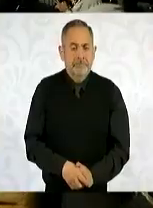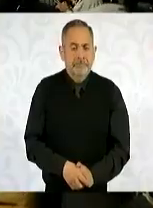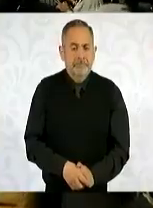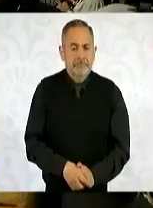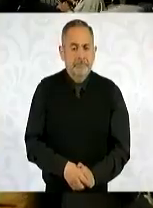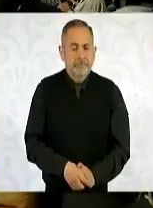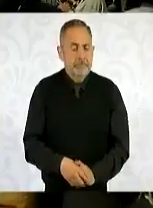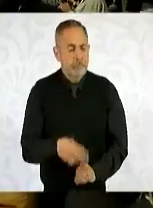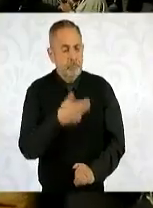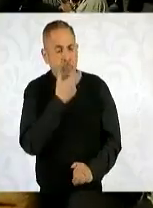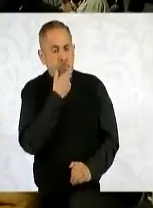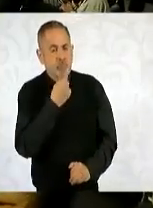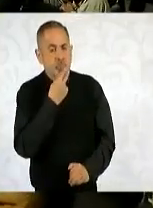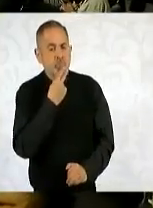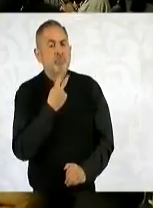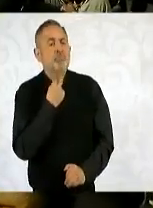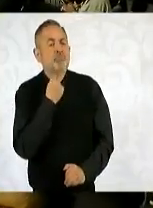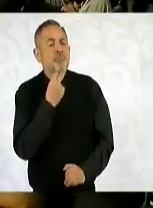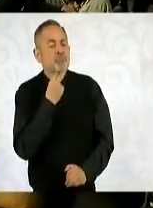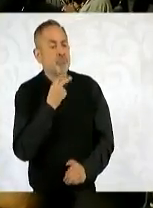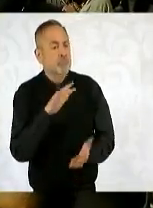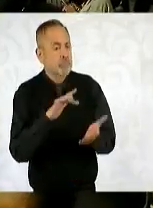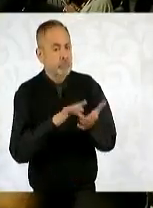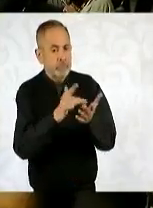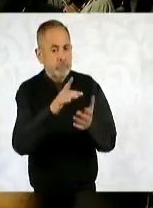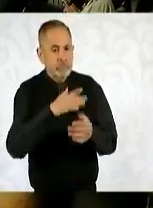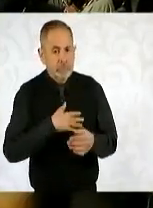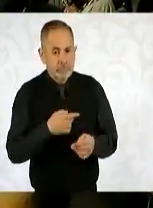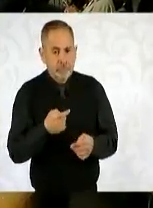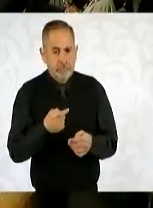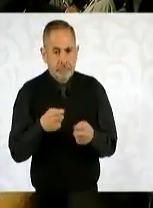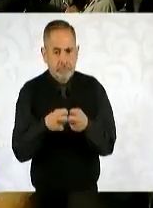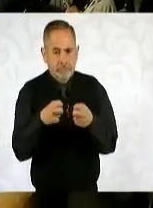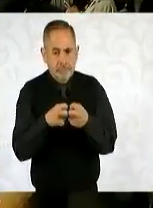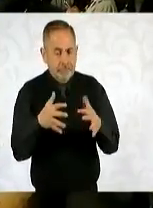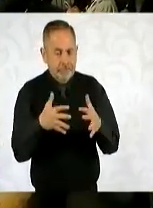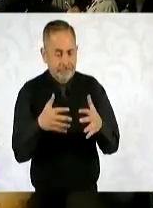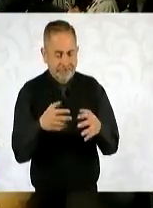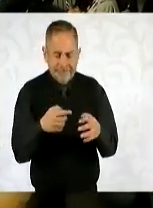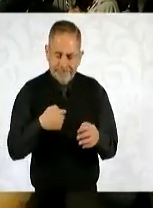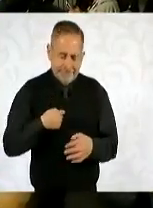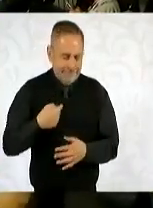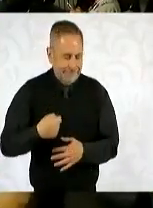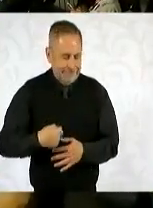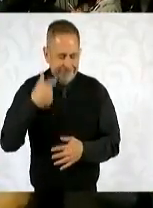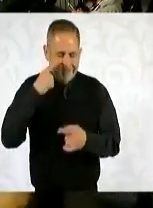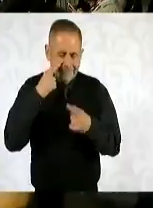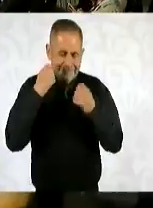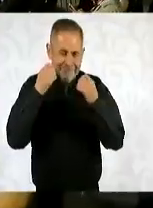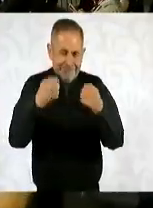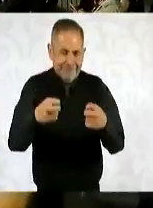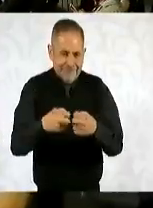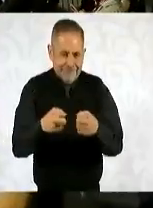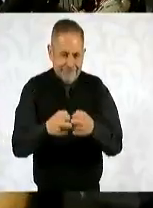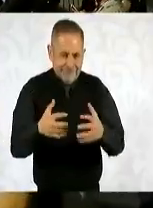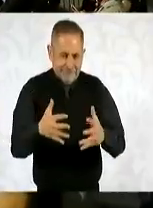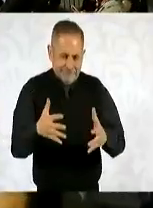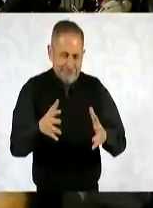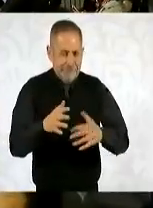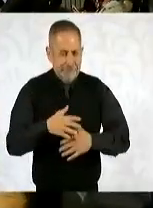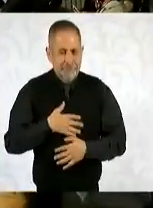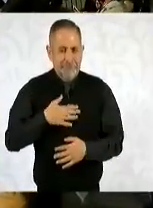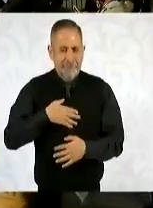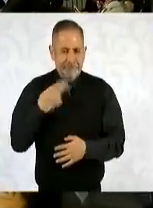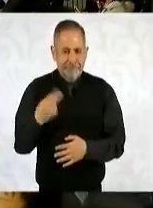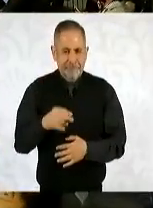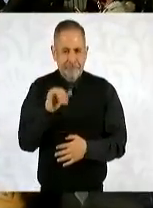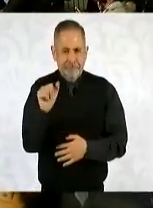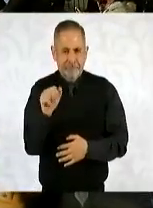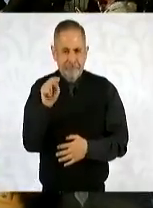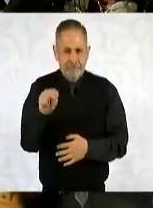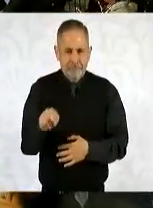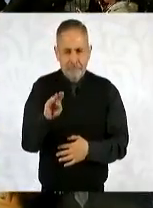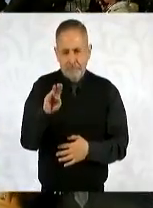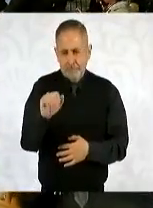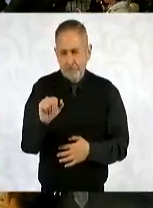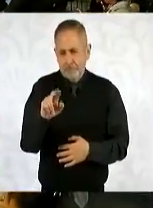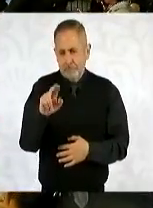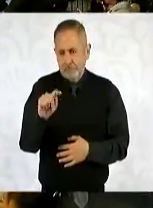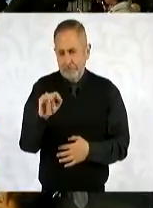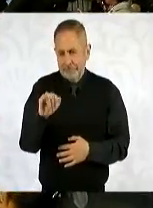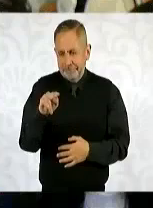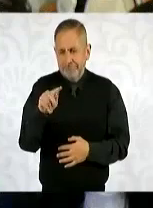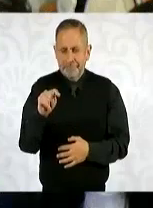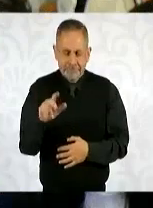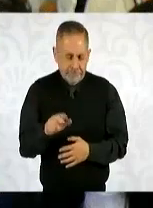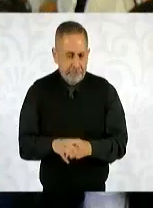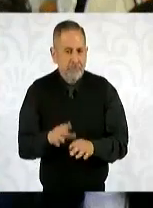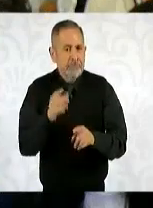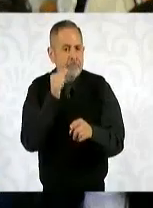Gracias, Presidenta. Estoy un poco nervioso porque no me había tocado mucho tiempo. Juan Bautista, de Voces del Periodista. El